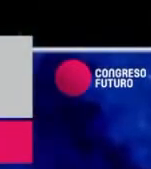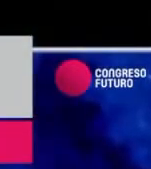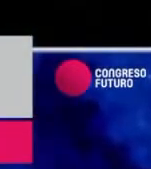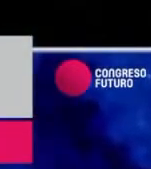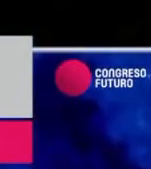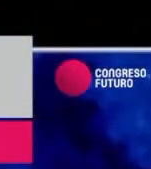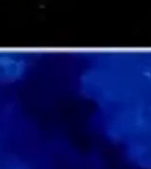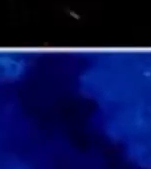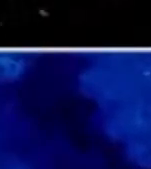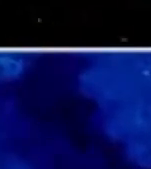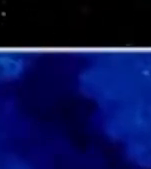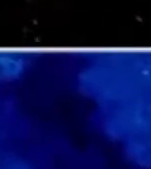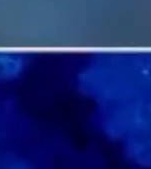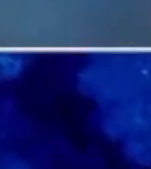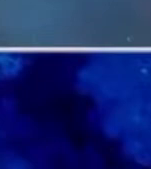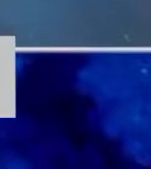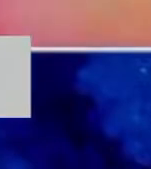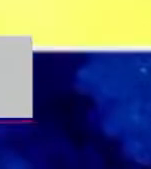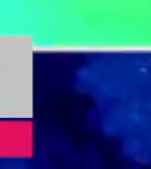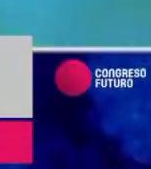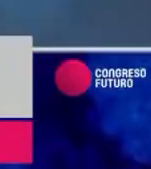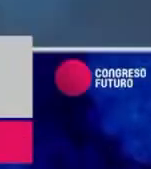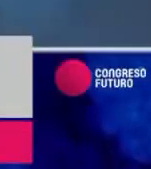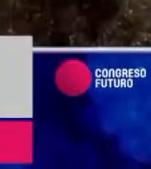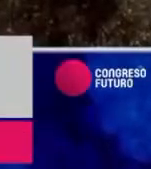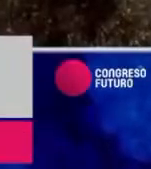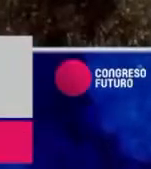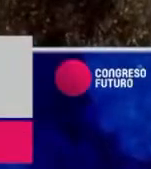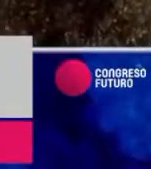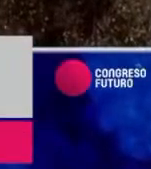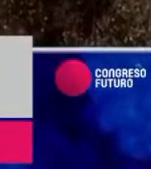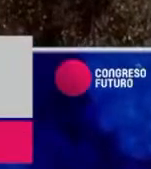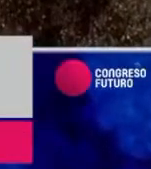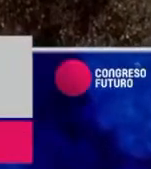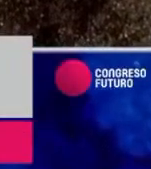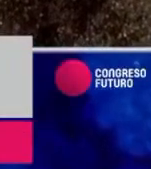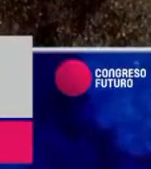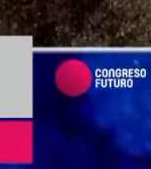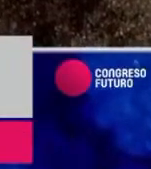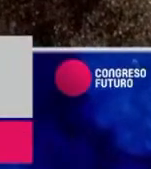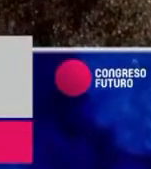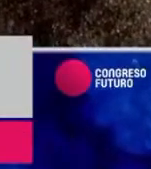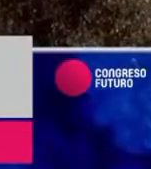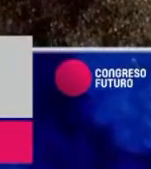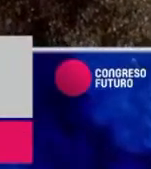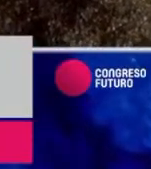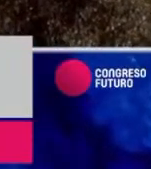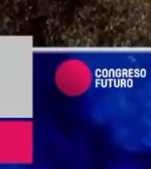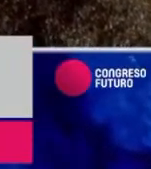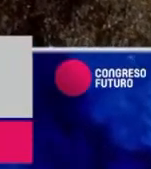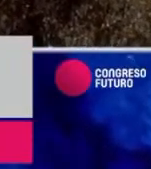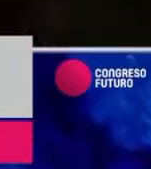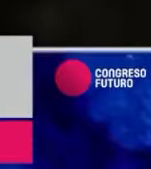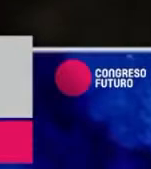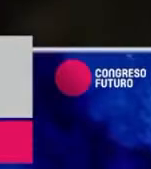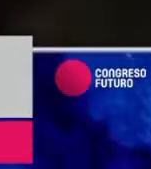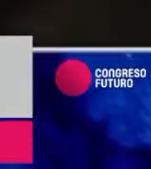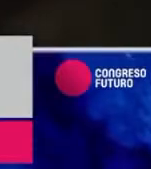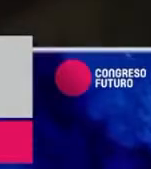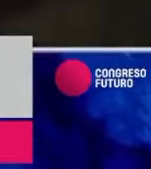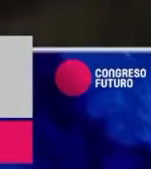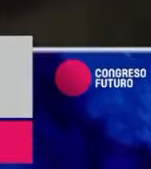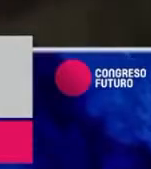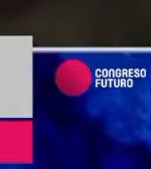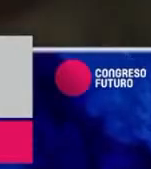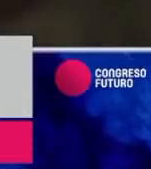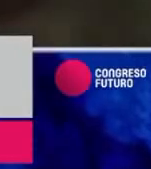y la mayor parte de la gente siente una frustración o una ganas de saber